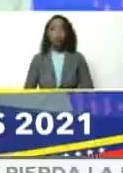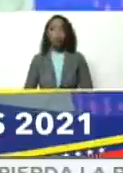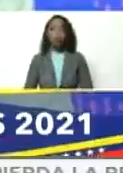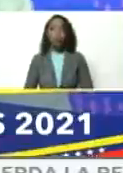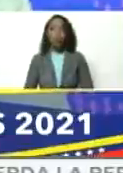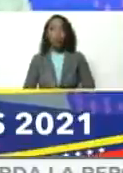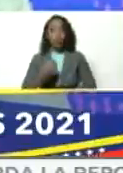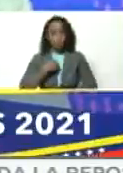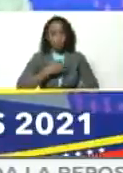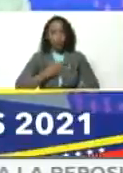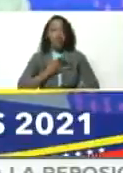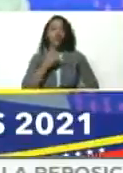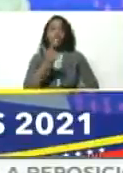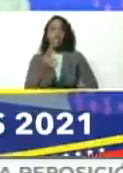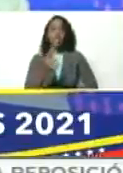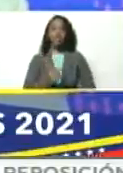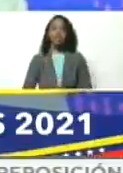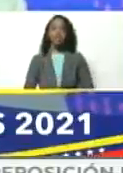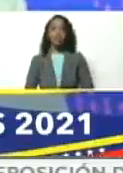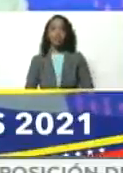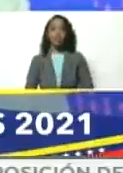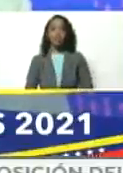Yo les puedo decir